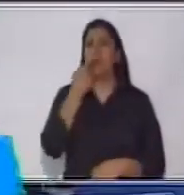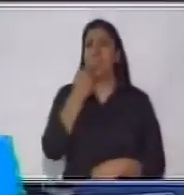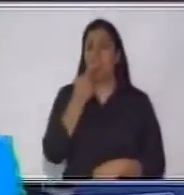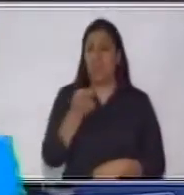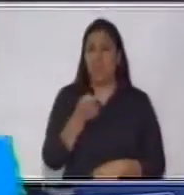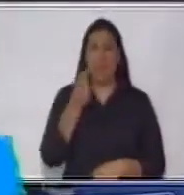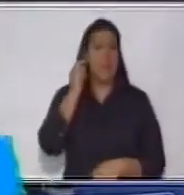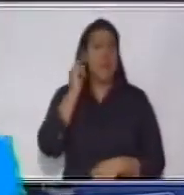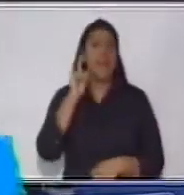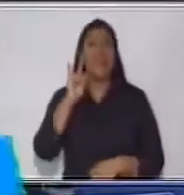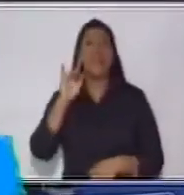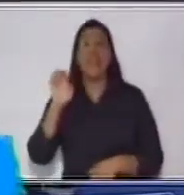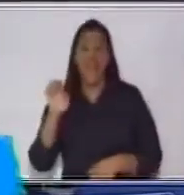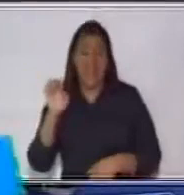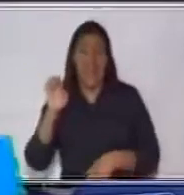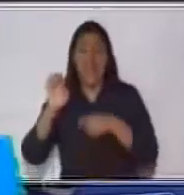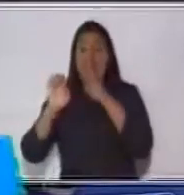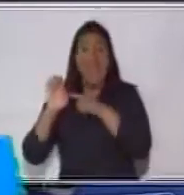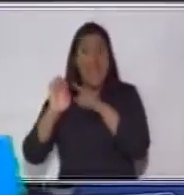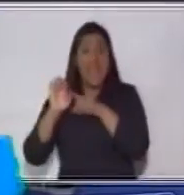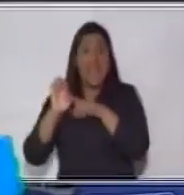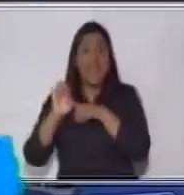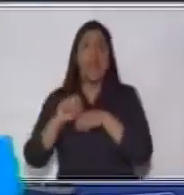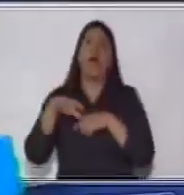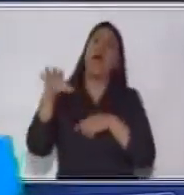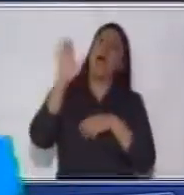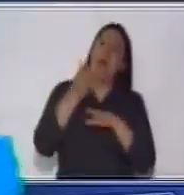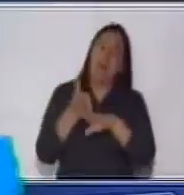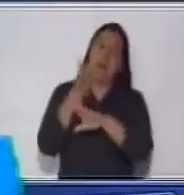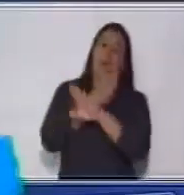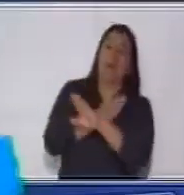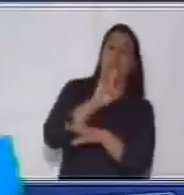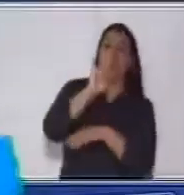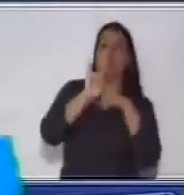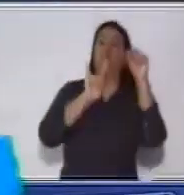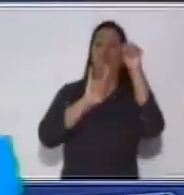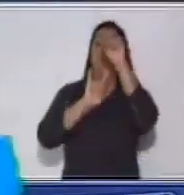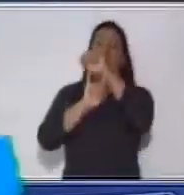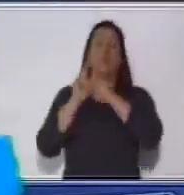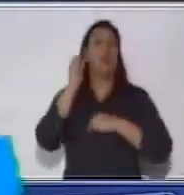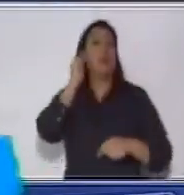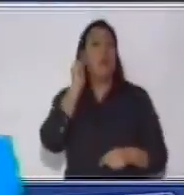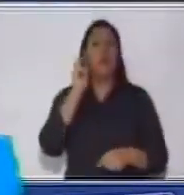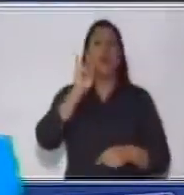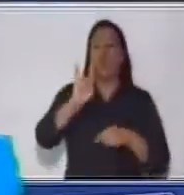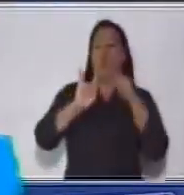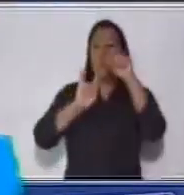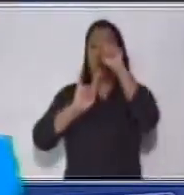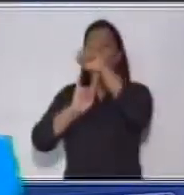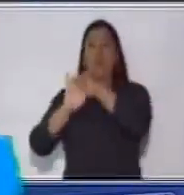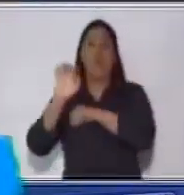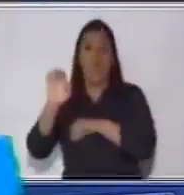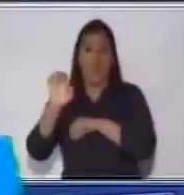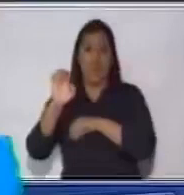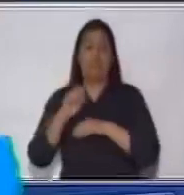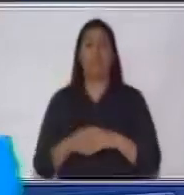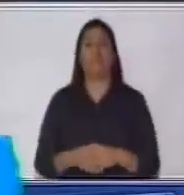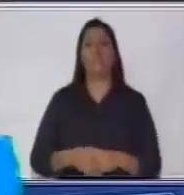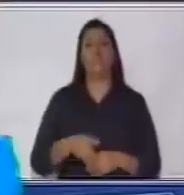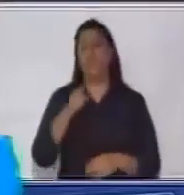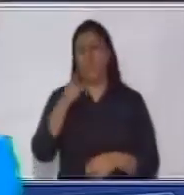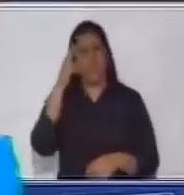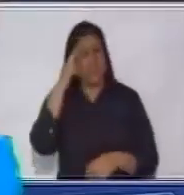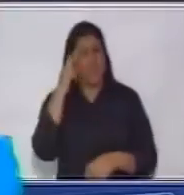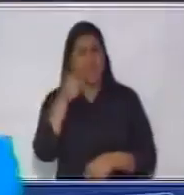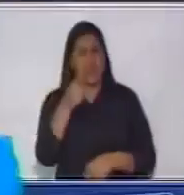debes colocarle diéresis. ¿Te recuerdas que también con los diptongos y los hiatos dijimos que muchas veces necesitan esa